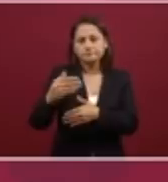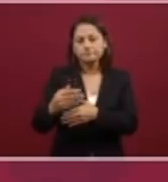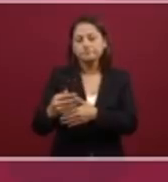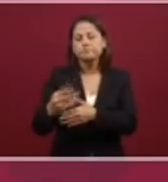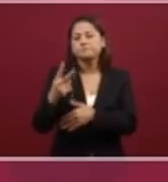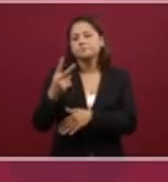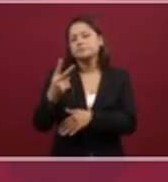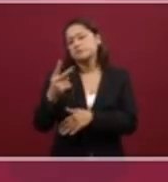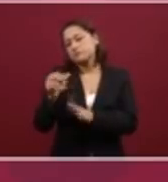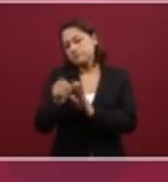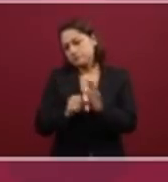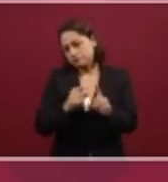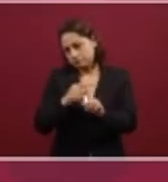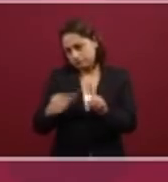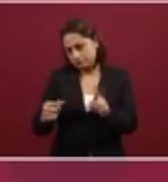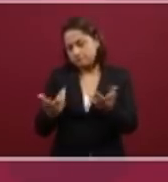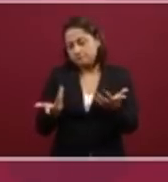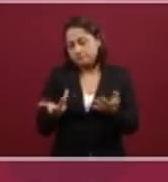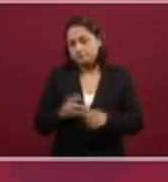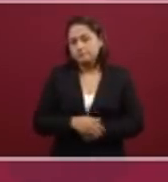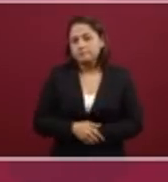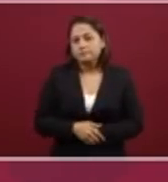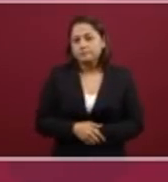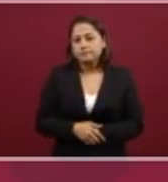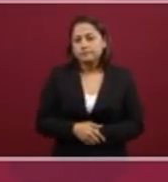Y desde luego que sí,